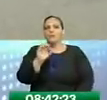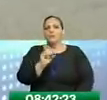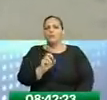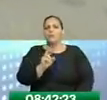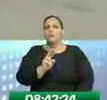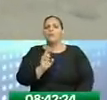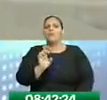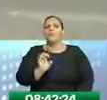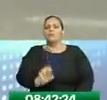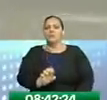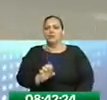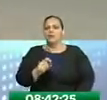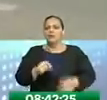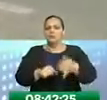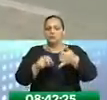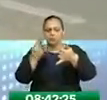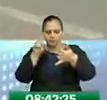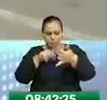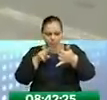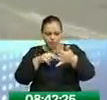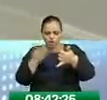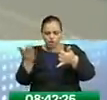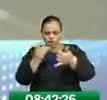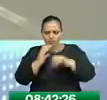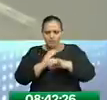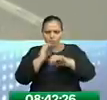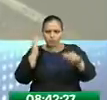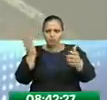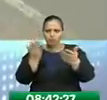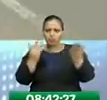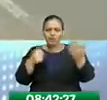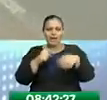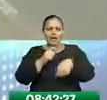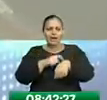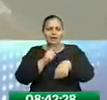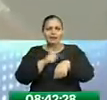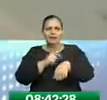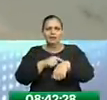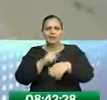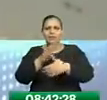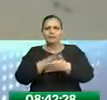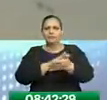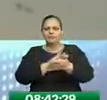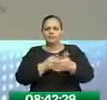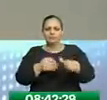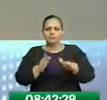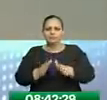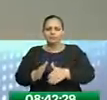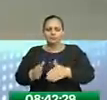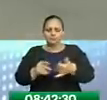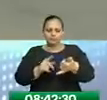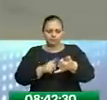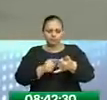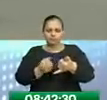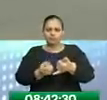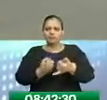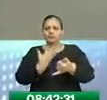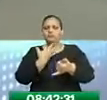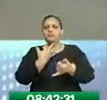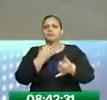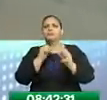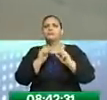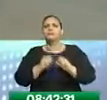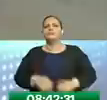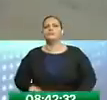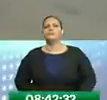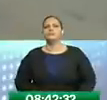trasladarse. No se ha cambiado, las líneas de ruta, pero vamos a conversar con el general Luis Lalama,